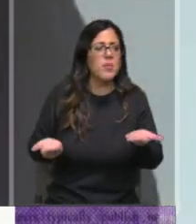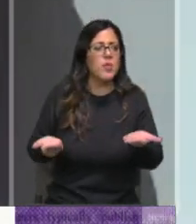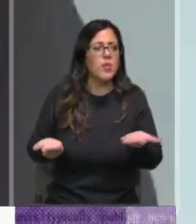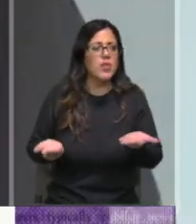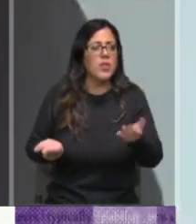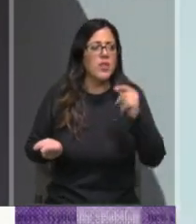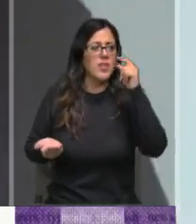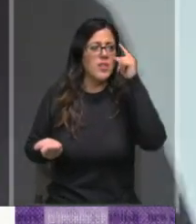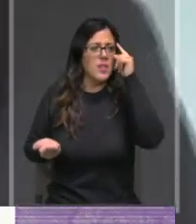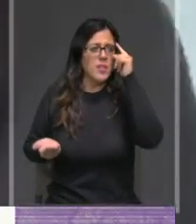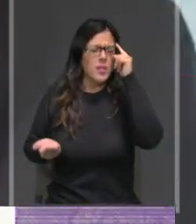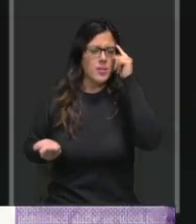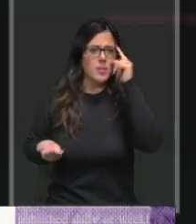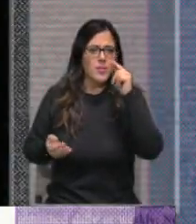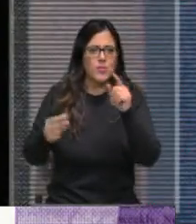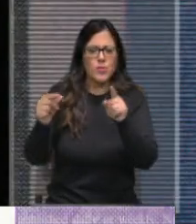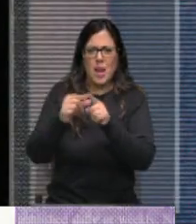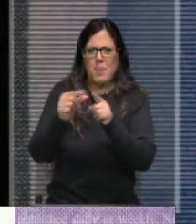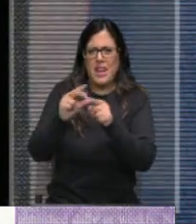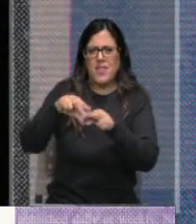Una palabra prehistórica esa.